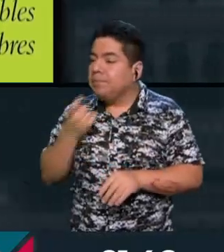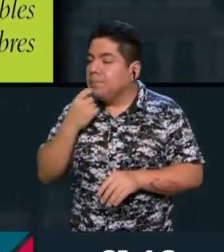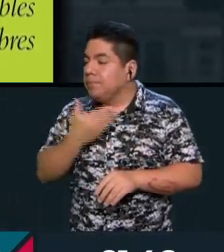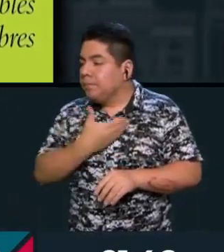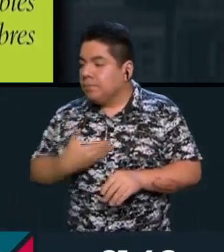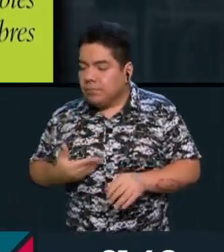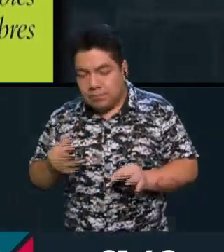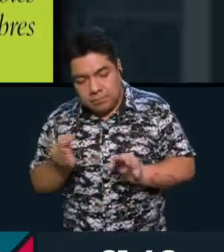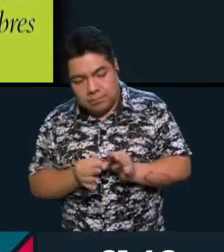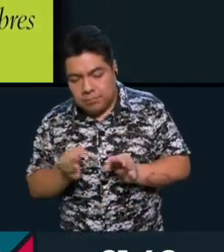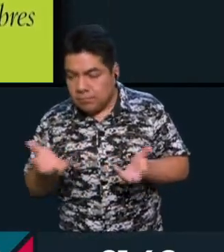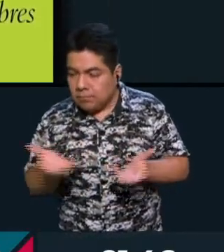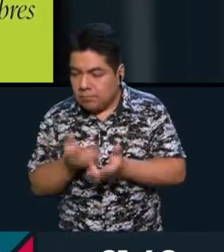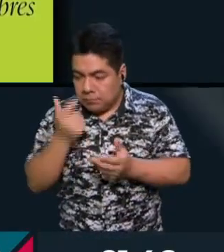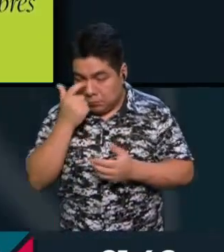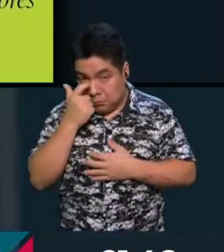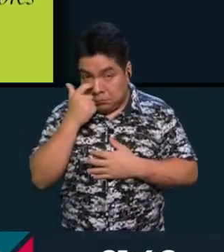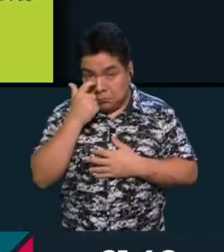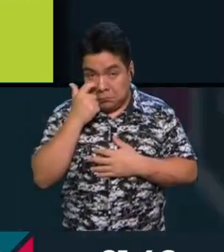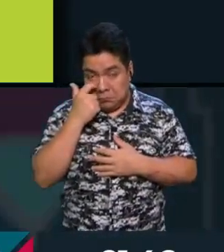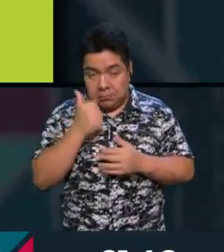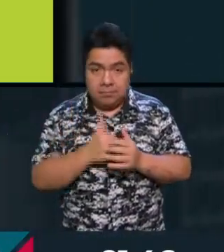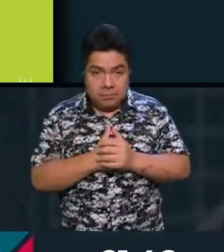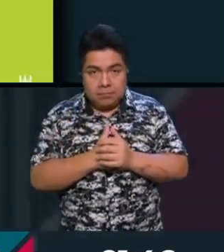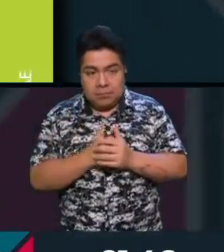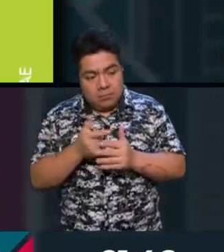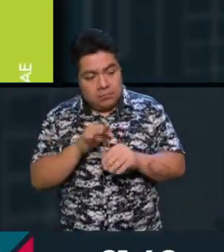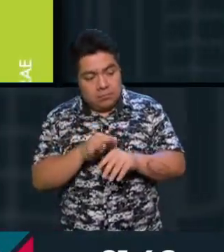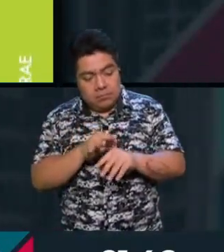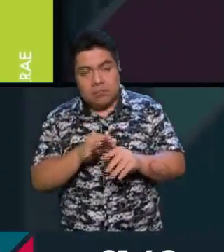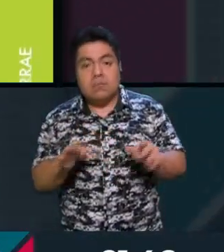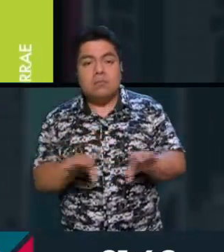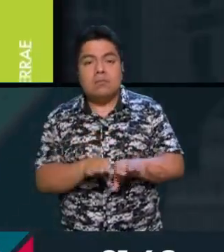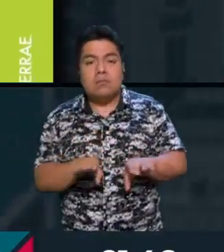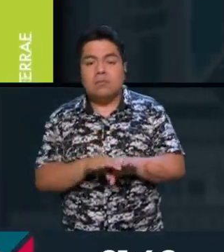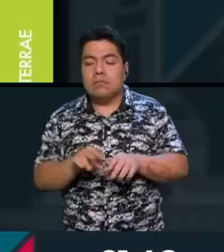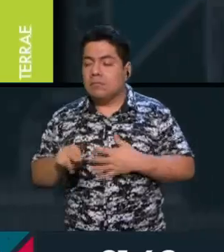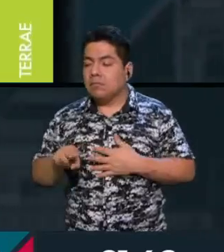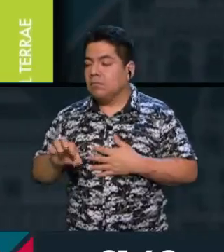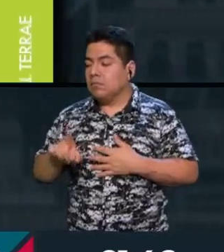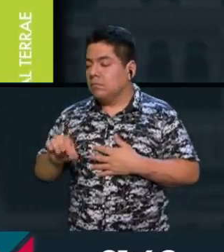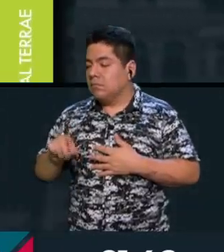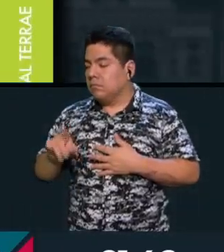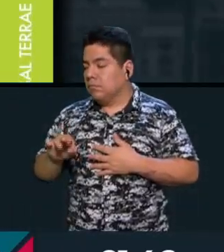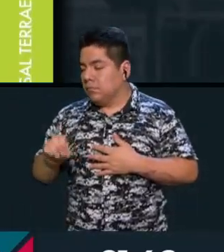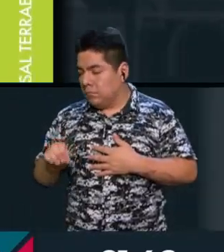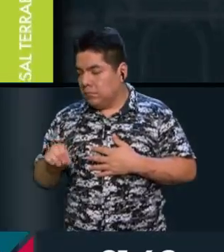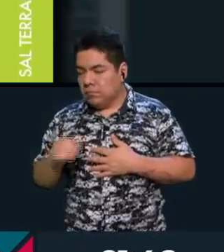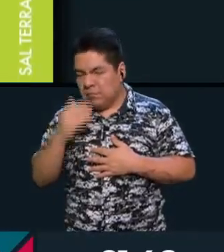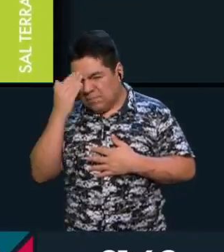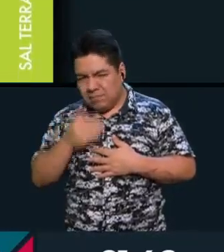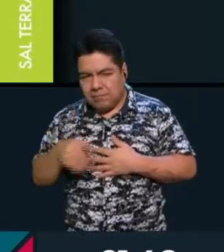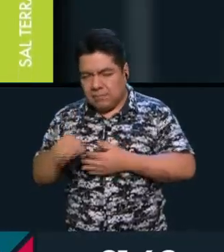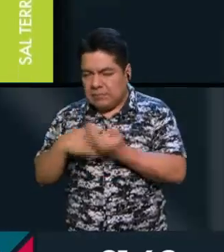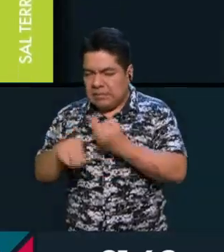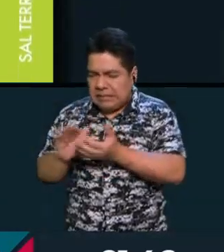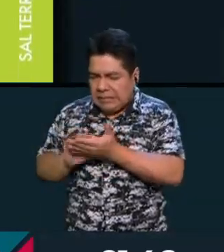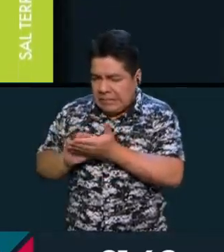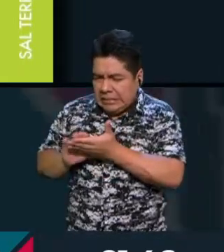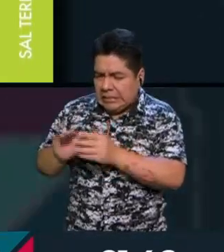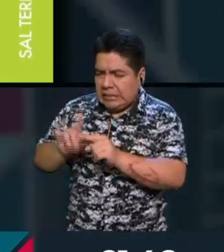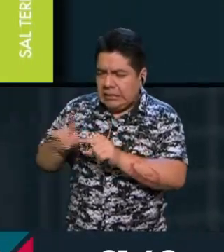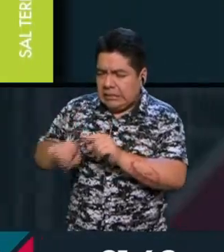López Obrador a esta realidad del neoliberalismo que aniquila lo que